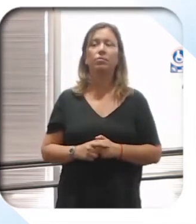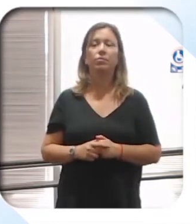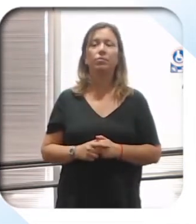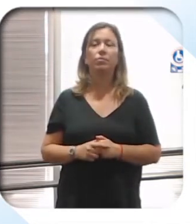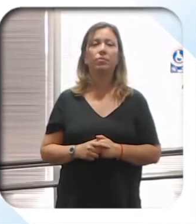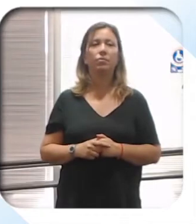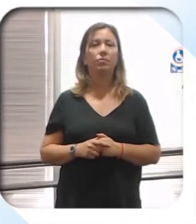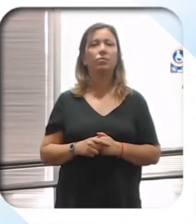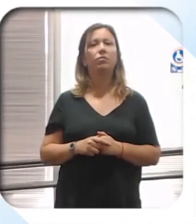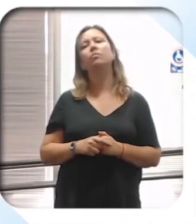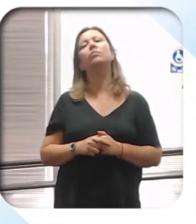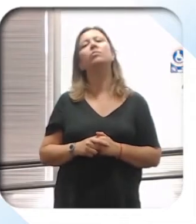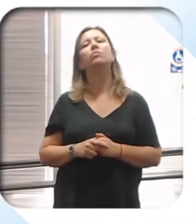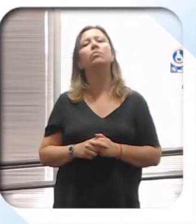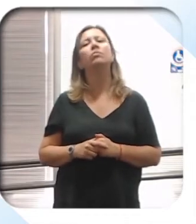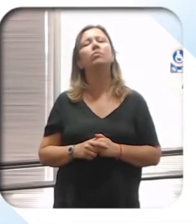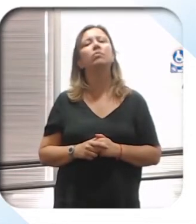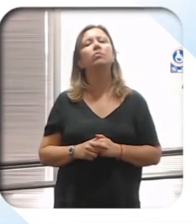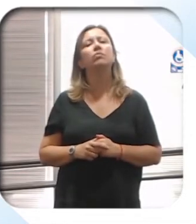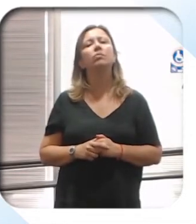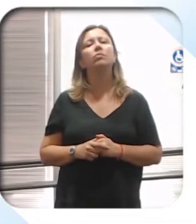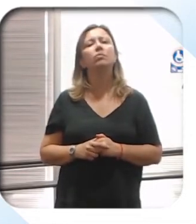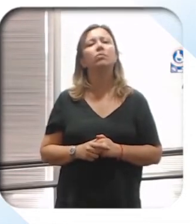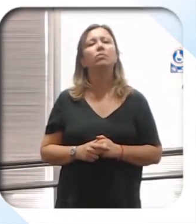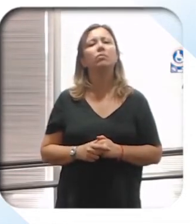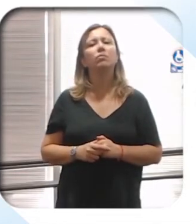Y en este caso, sobre todo.